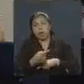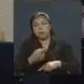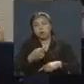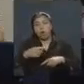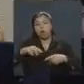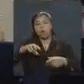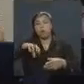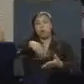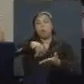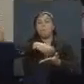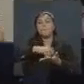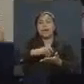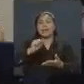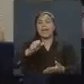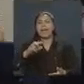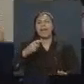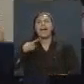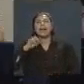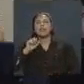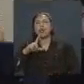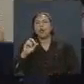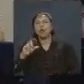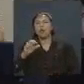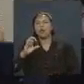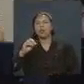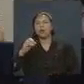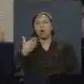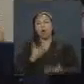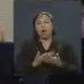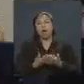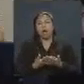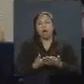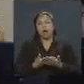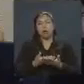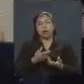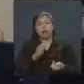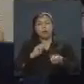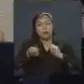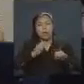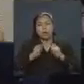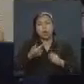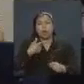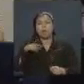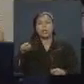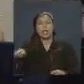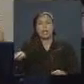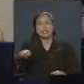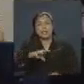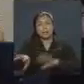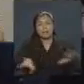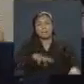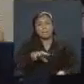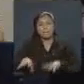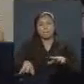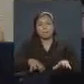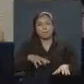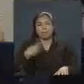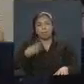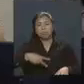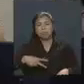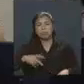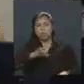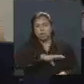pero hoy día la verdad de las cosas es que se corre riesgo de que ese patrimonio sufra un daño irreparable.